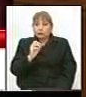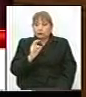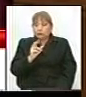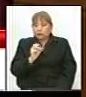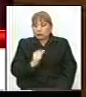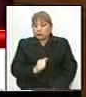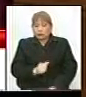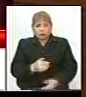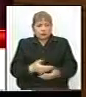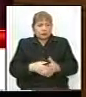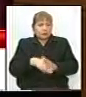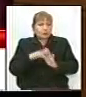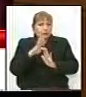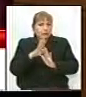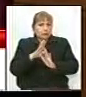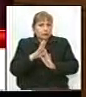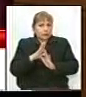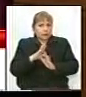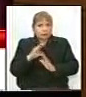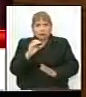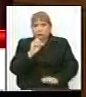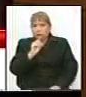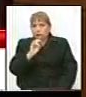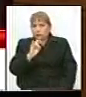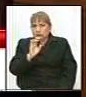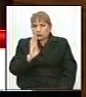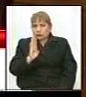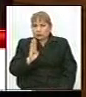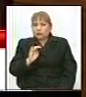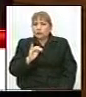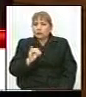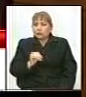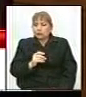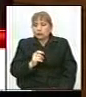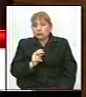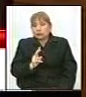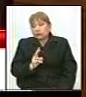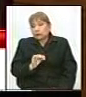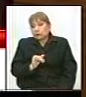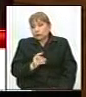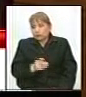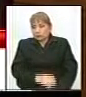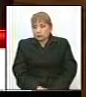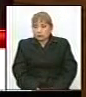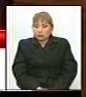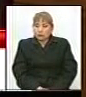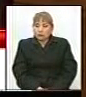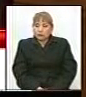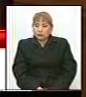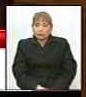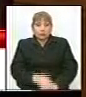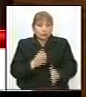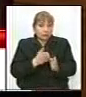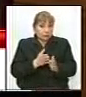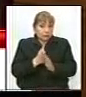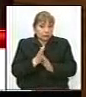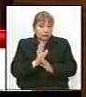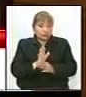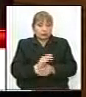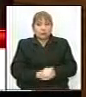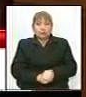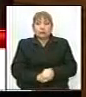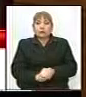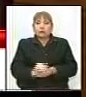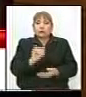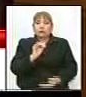un altísimo grado de subjetividad. Entonces, presidente, por su intermedio, si el